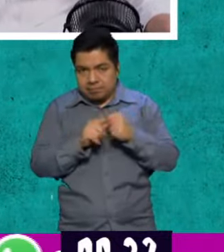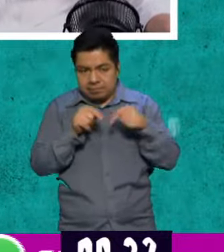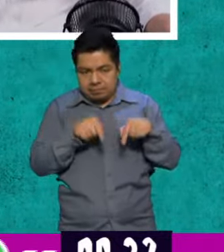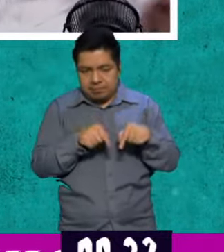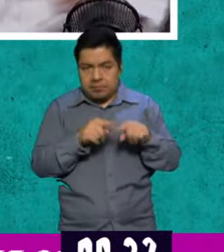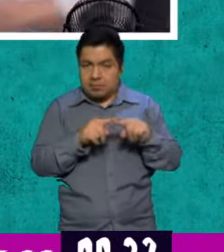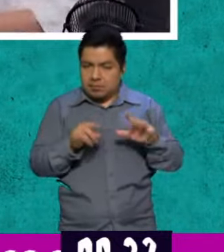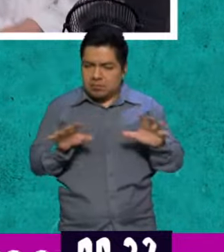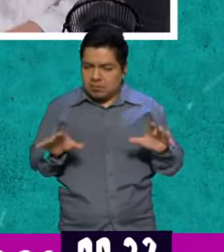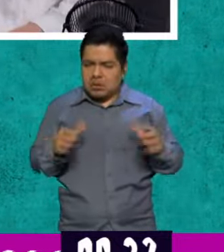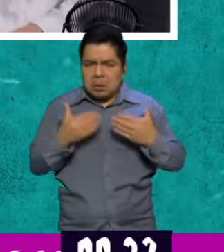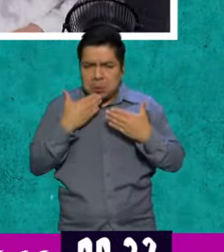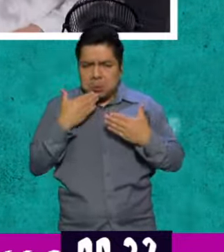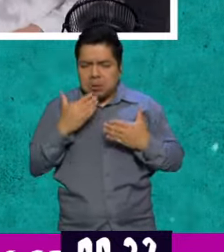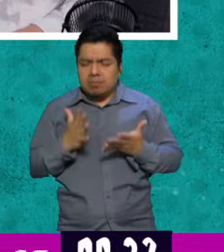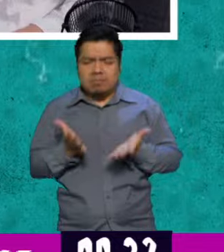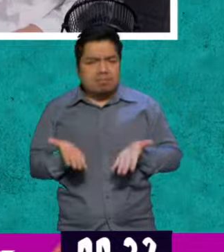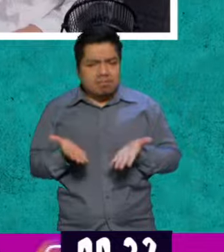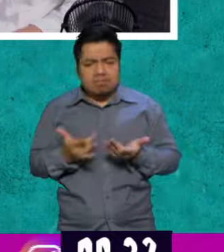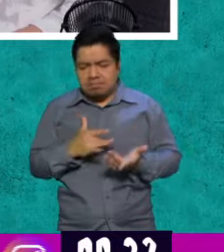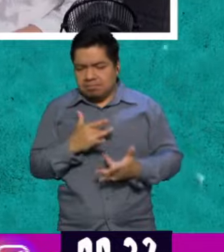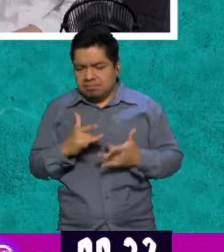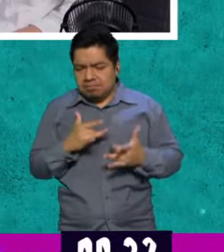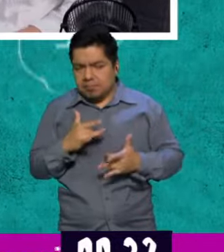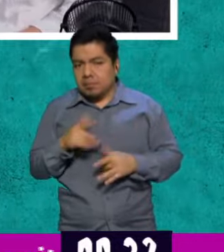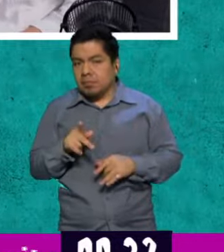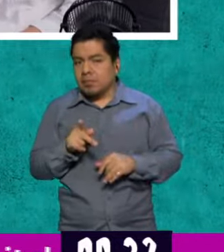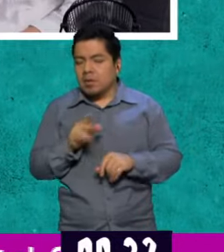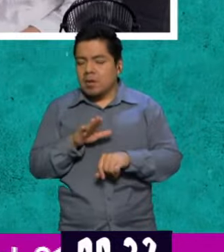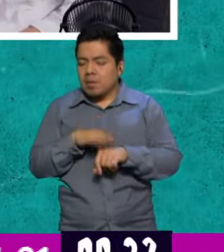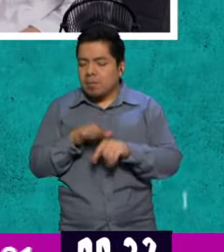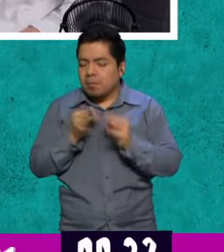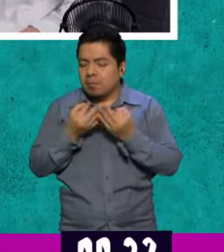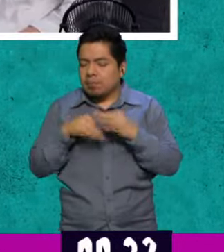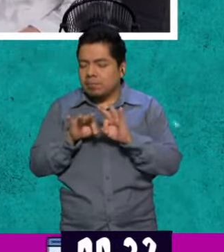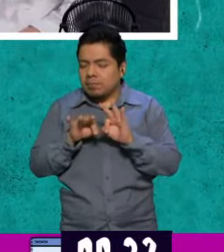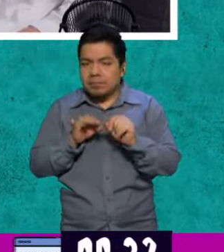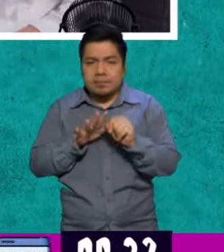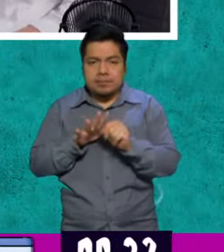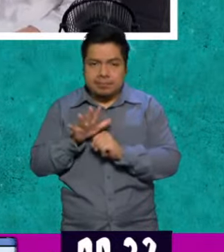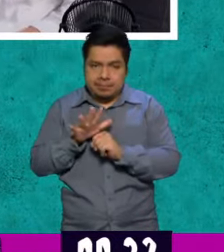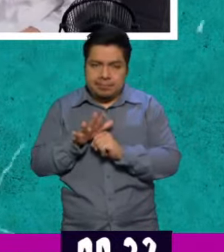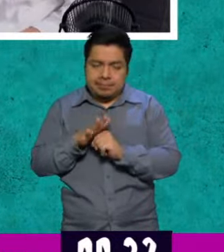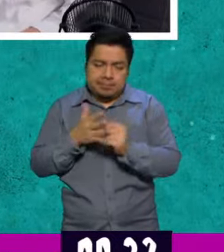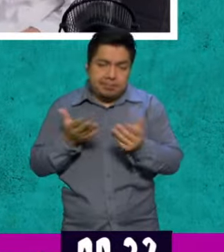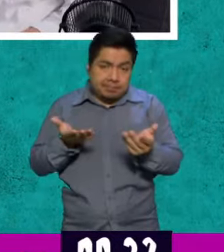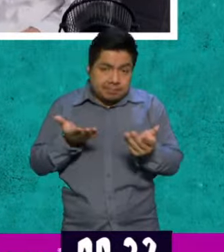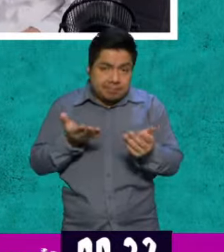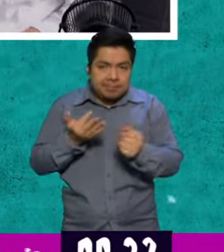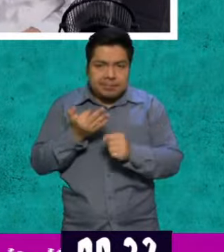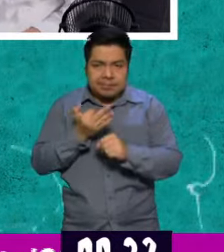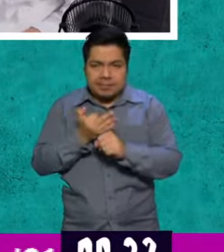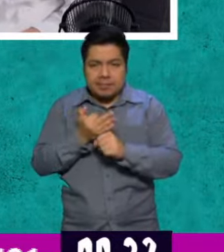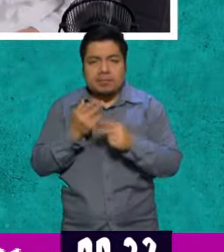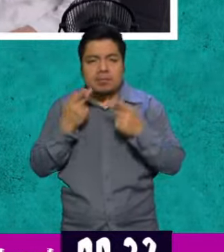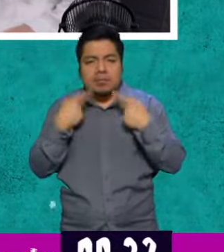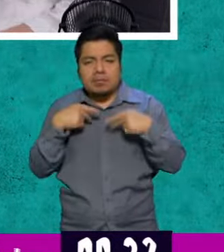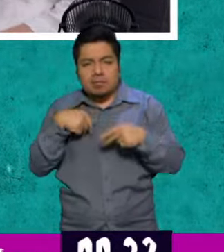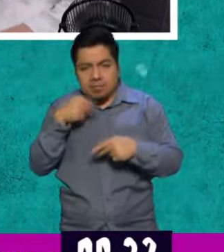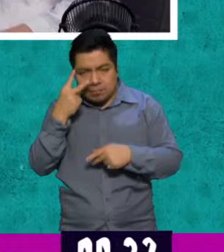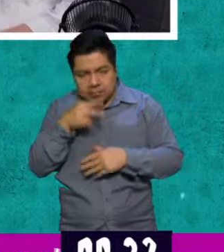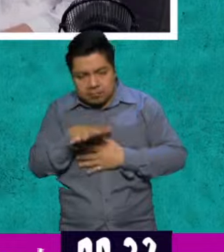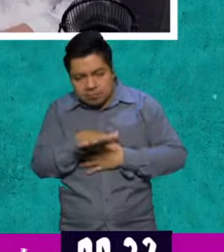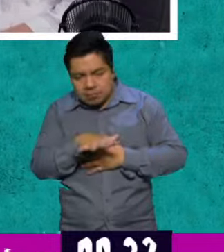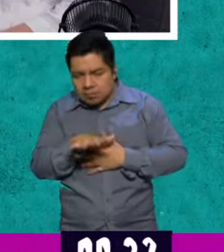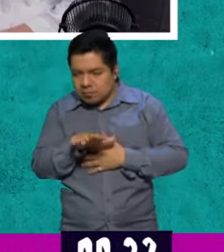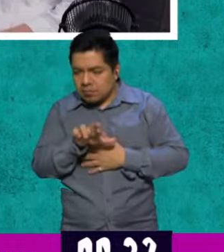muy alentador. Y al final de cuentas, lo más importante de todo es que hay pues, un pueblo que